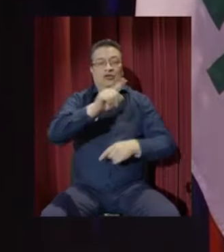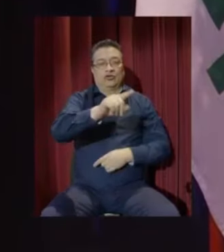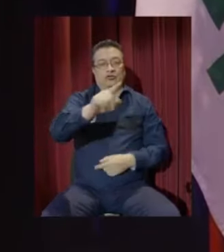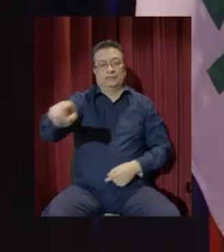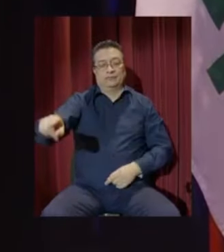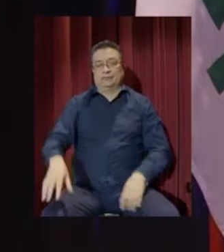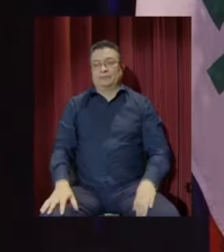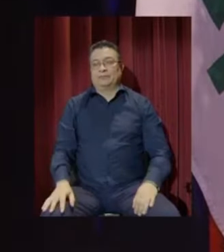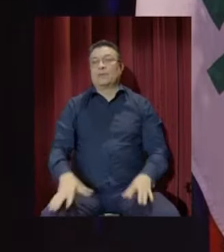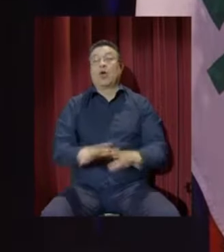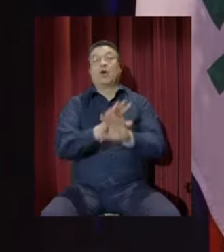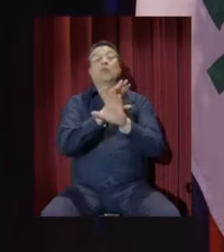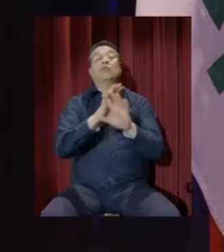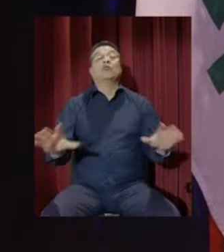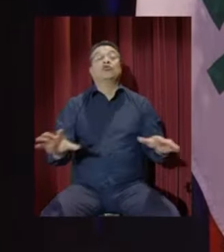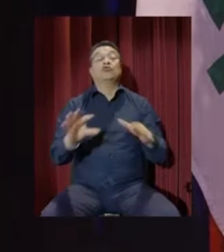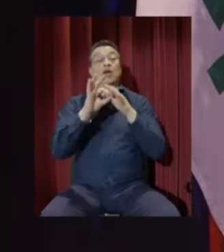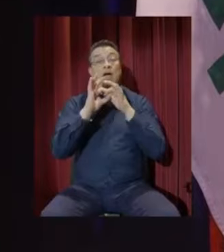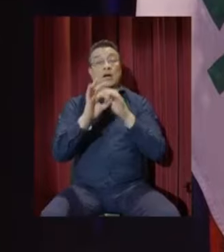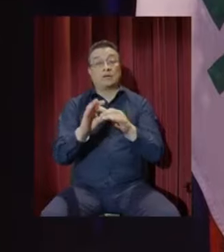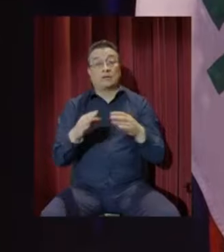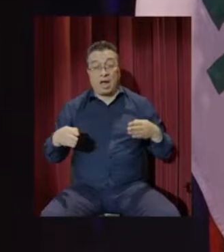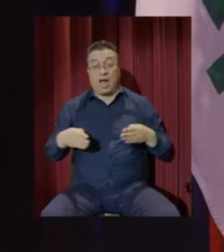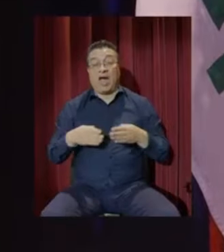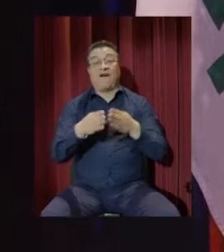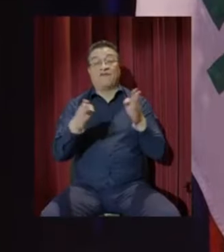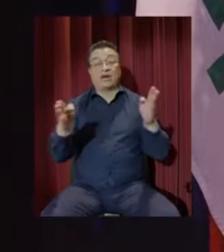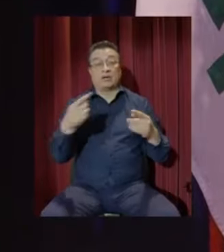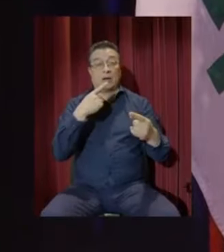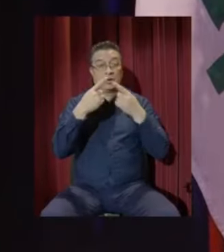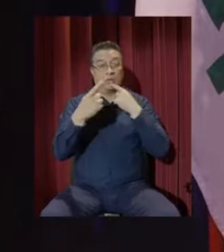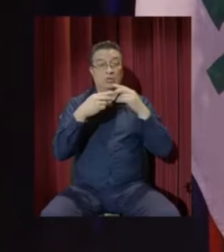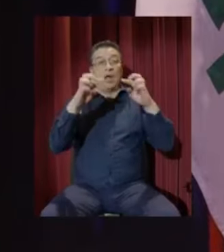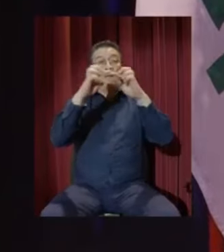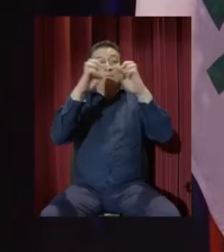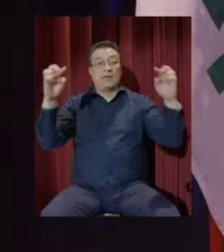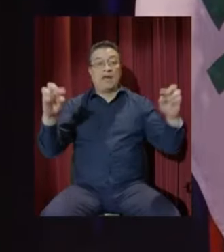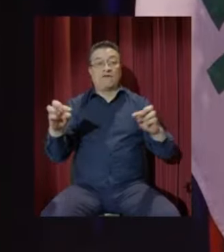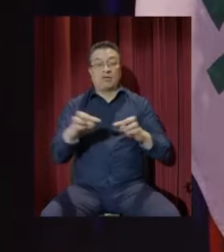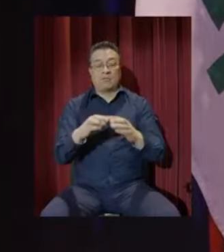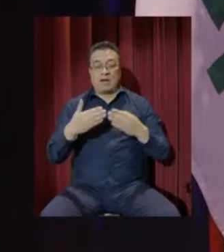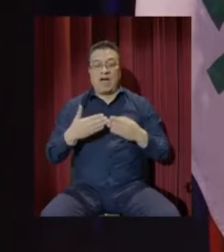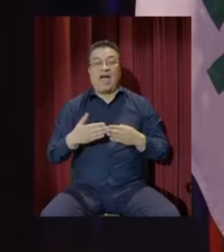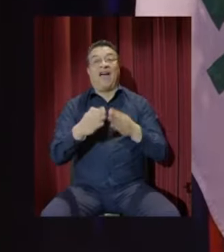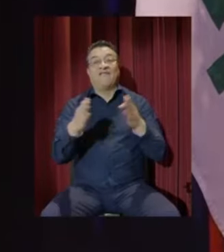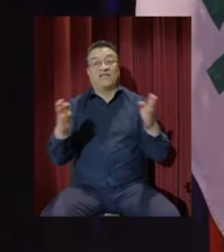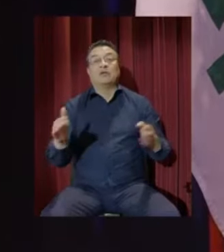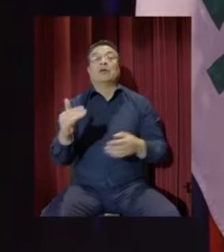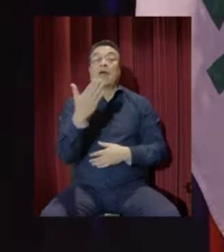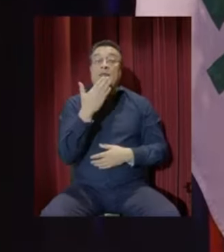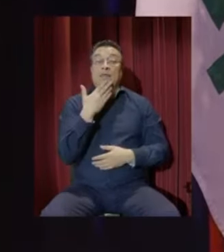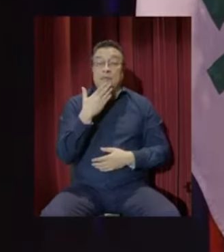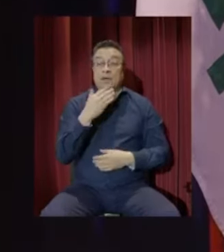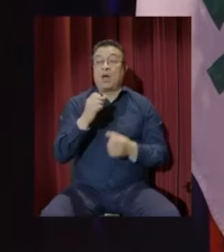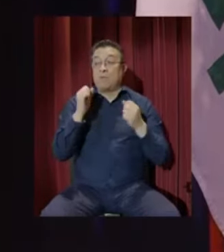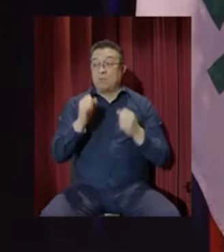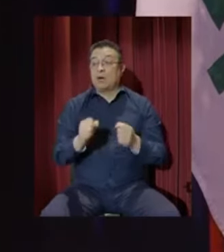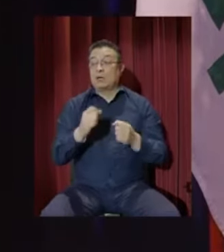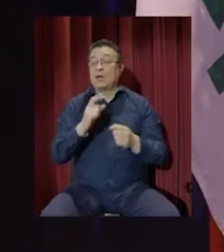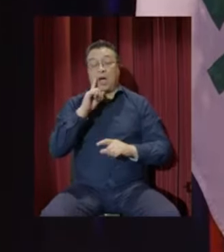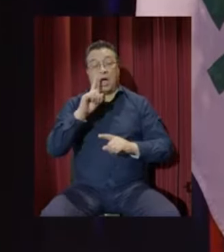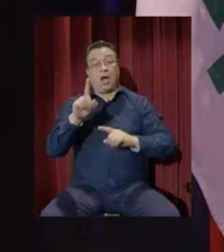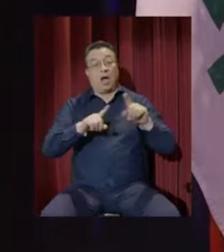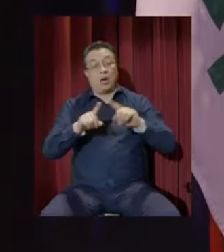territorio Muchísimas gracias quedan abiertas las preguntas la plataforma está abierta eh También podemos hacer alguna